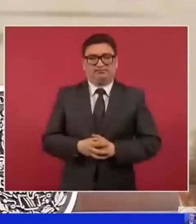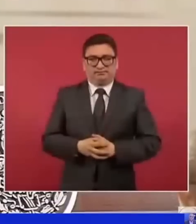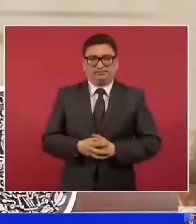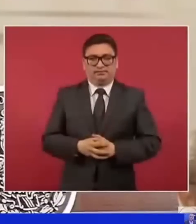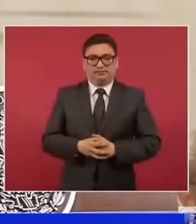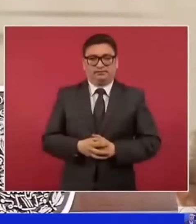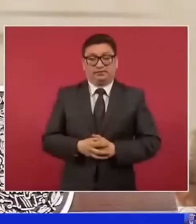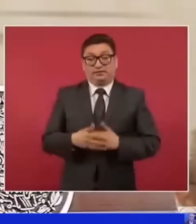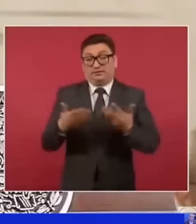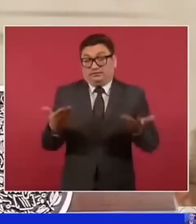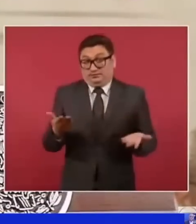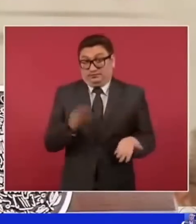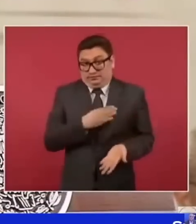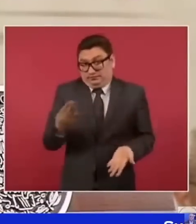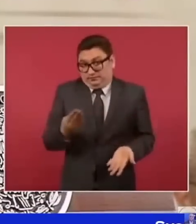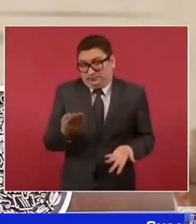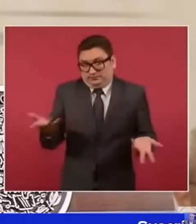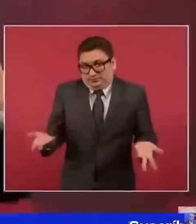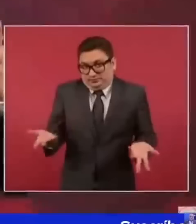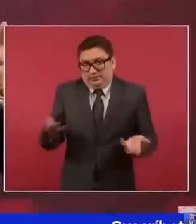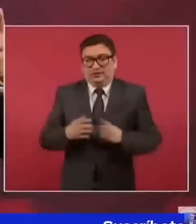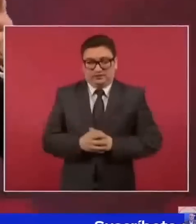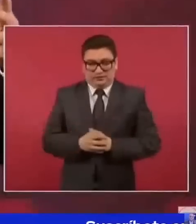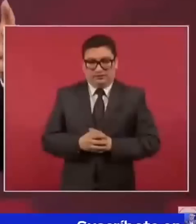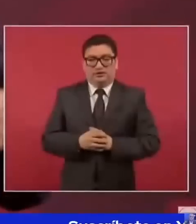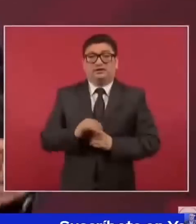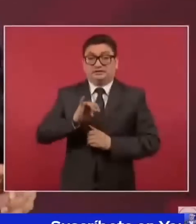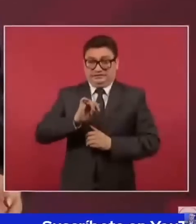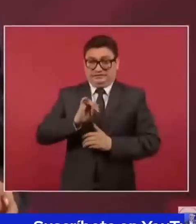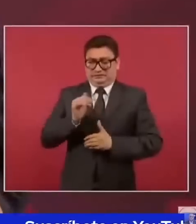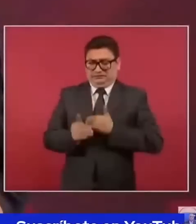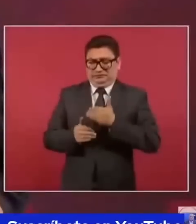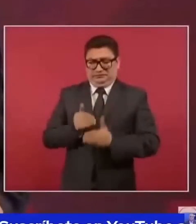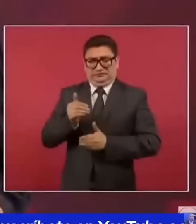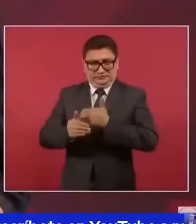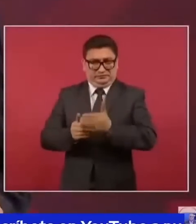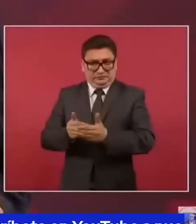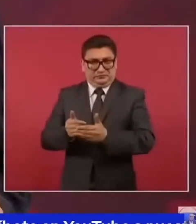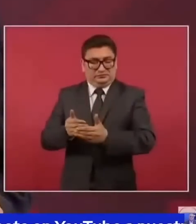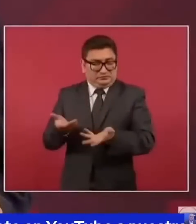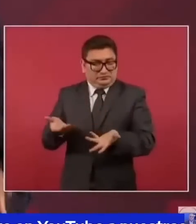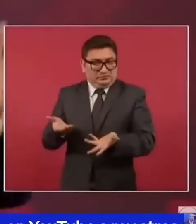Bueno, entonces, sí avanzaron,